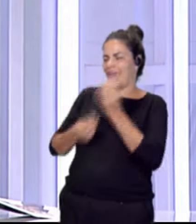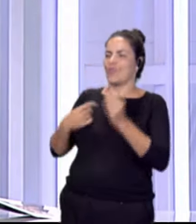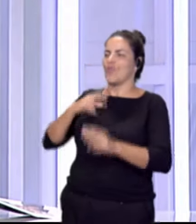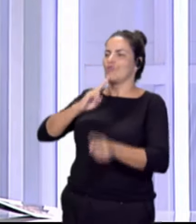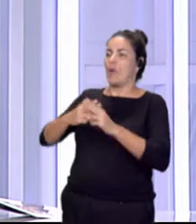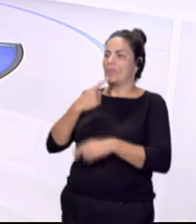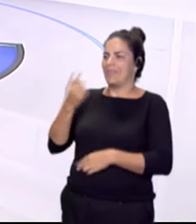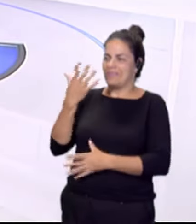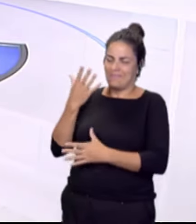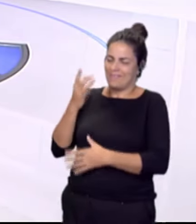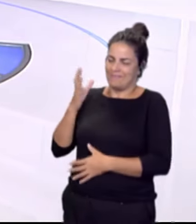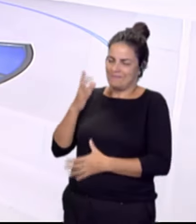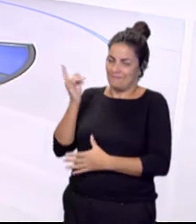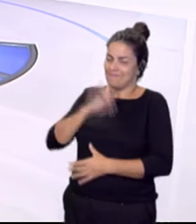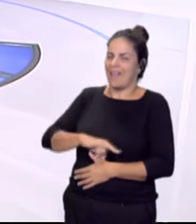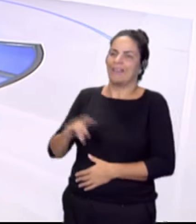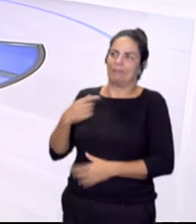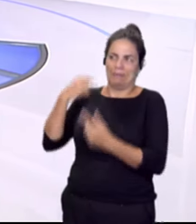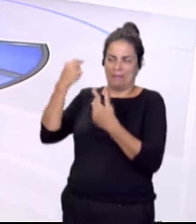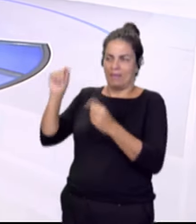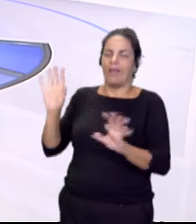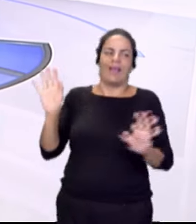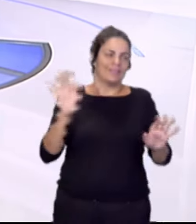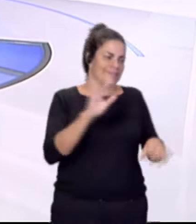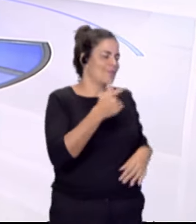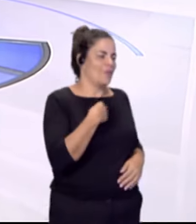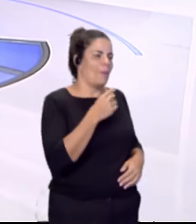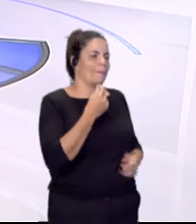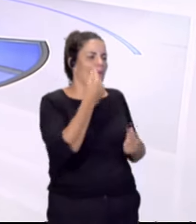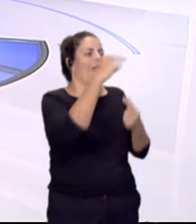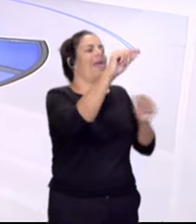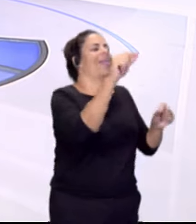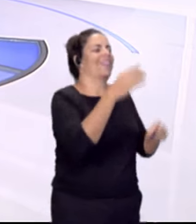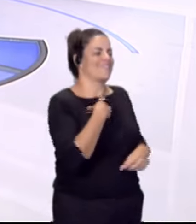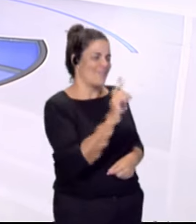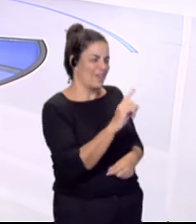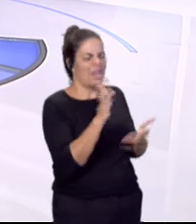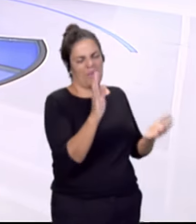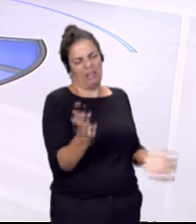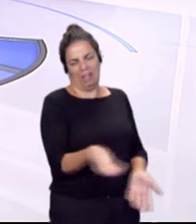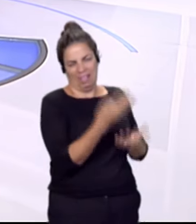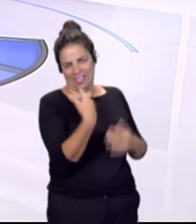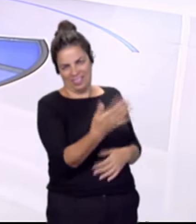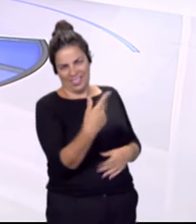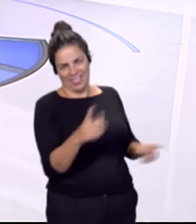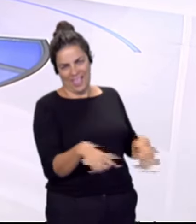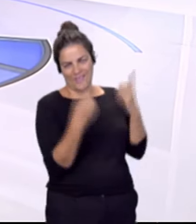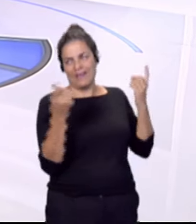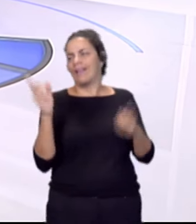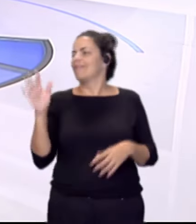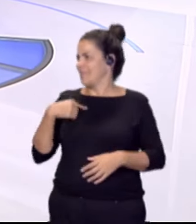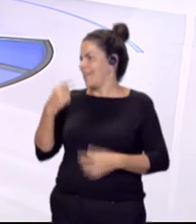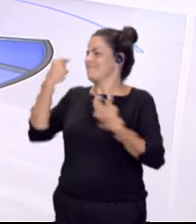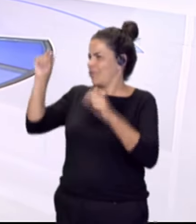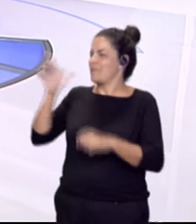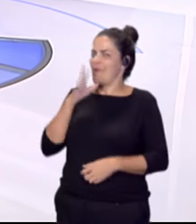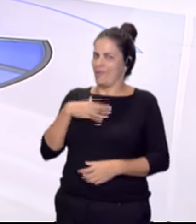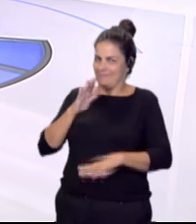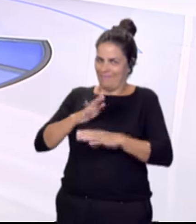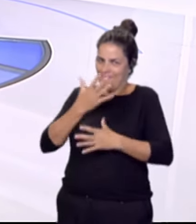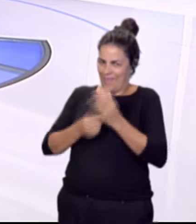muchísimo, vicepresidente de APN. No quería corregirlo, pero bueno, no tiene corregido mucha queda, importancia. Gracias por estar con nosotros. Bueno,